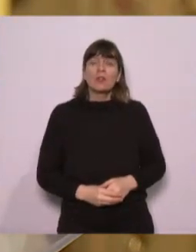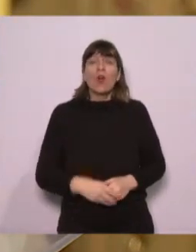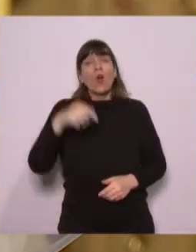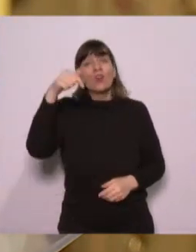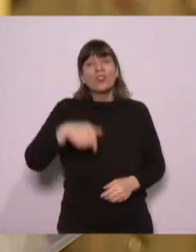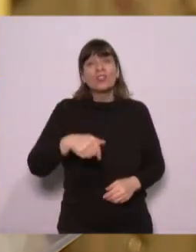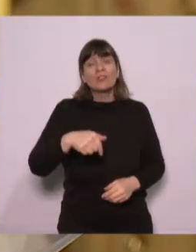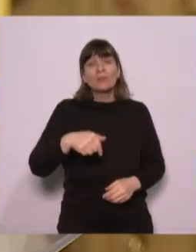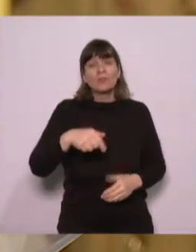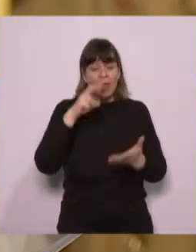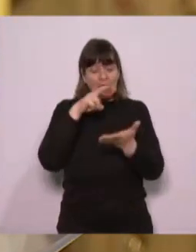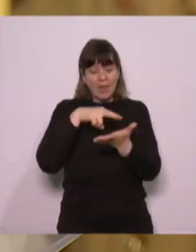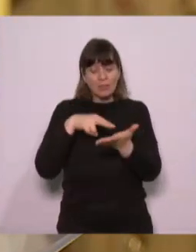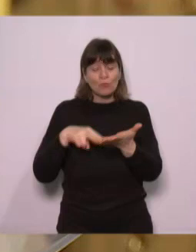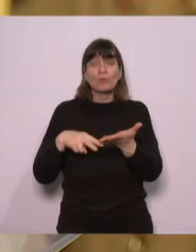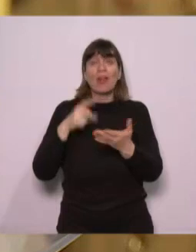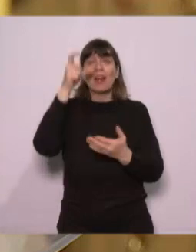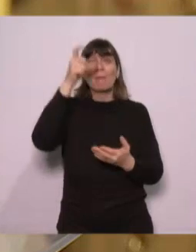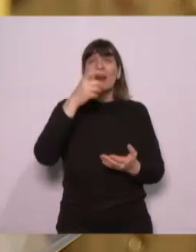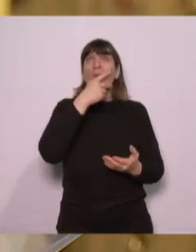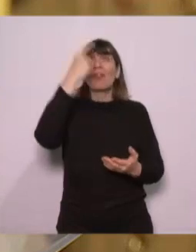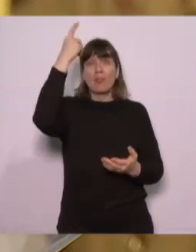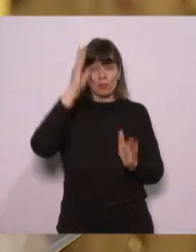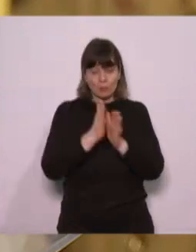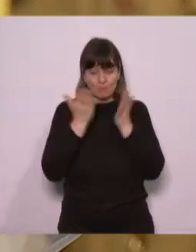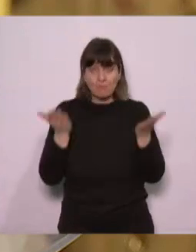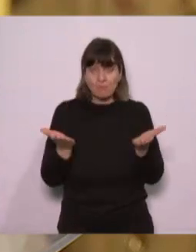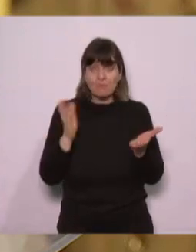Hoy las lecturas de la Palabra de Dios